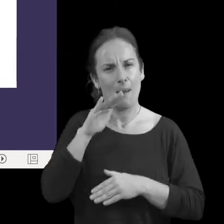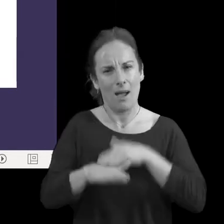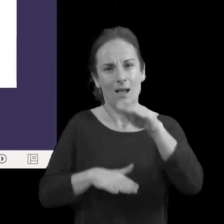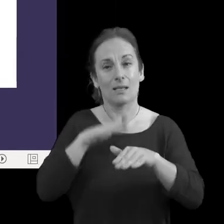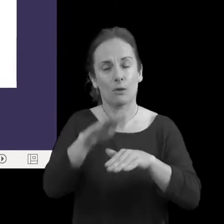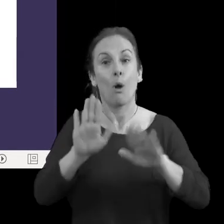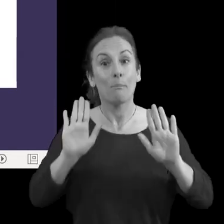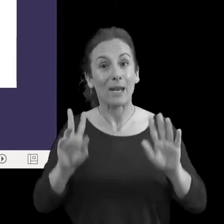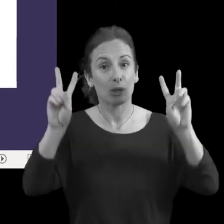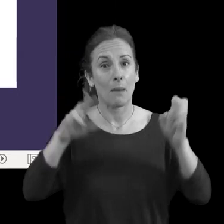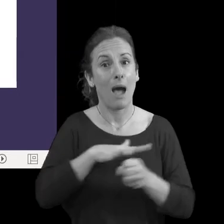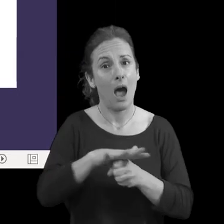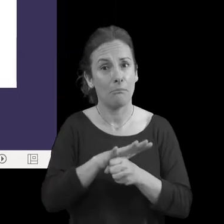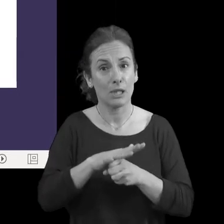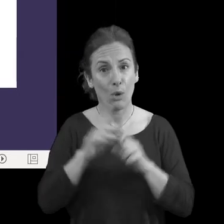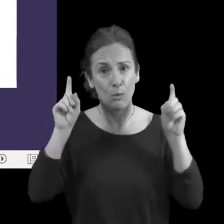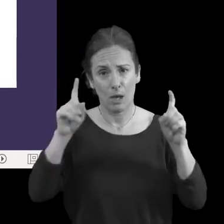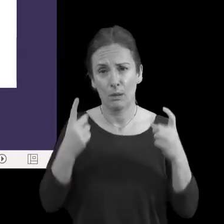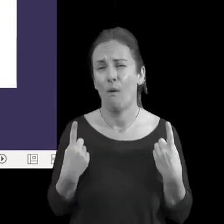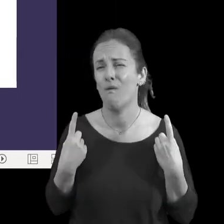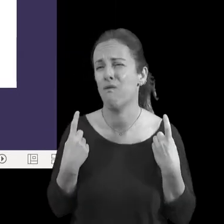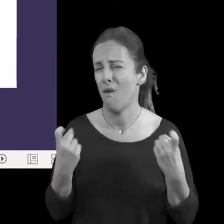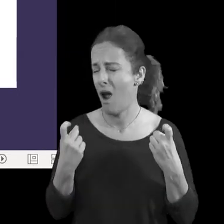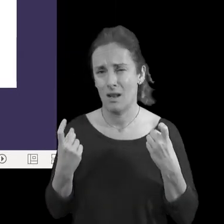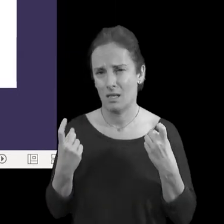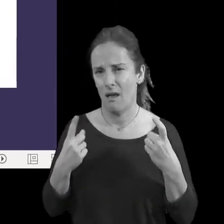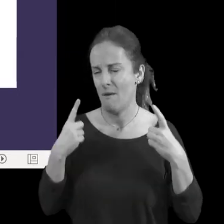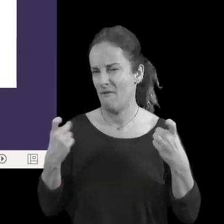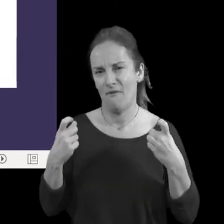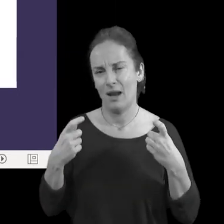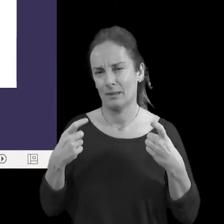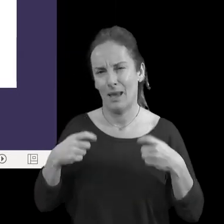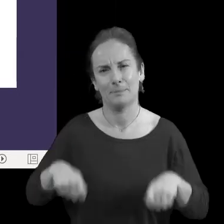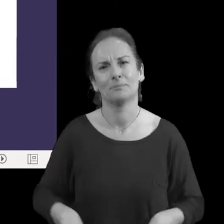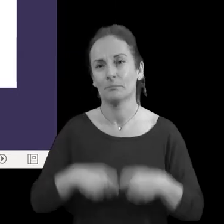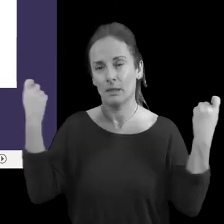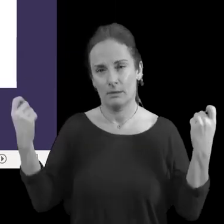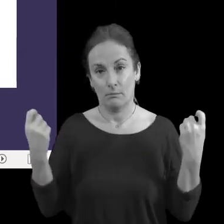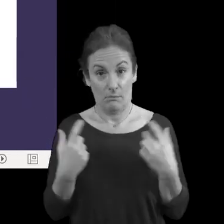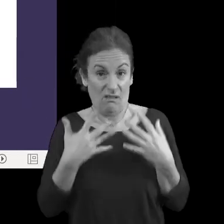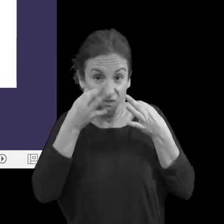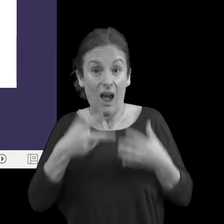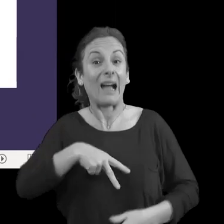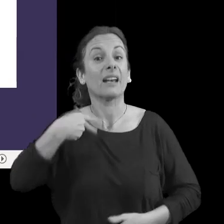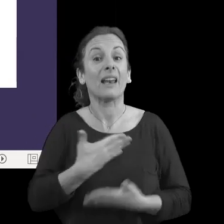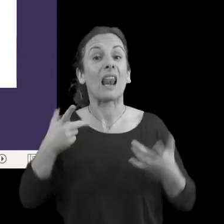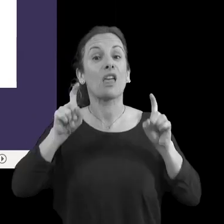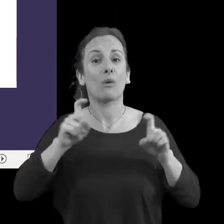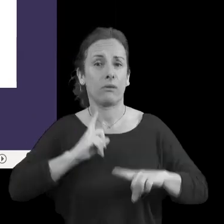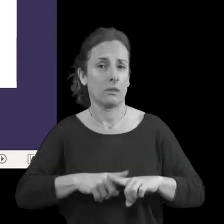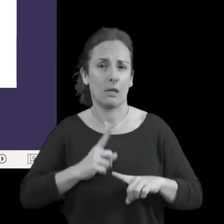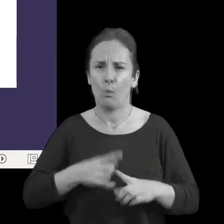como, pues la verdad es que un gran armario en ese sentido, ¿no? Falta, en general, la verdad es que educación sexual, ¿no? No, no